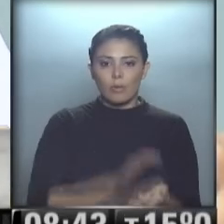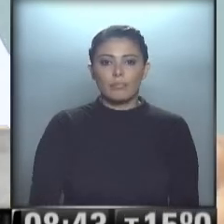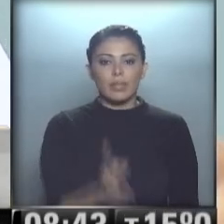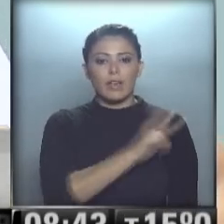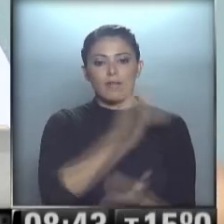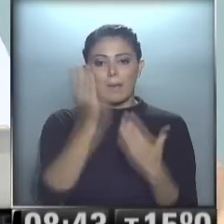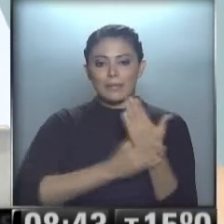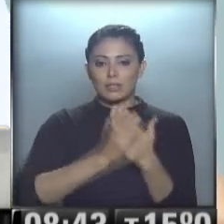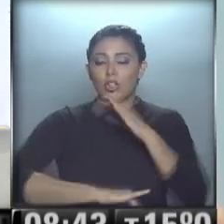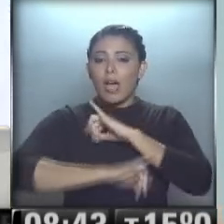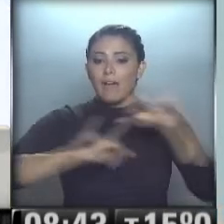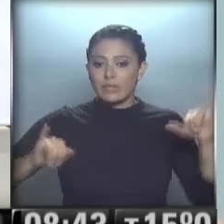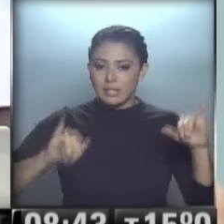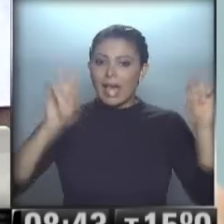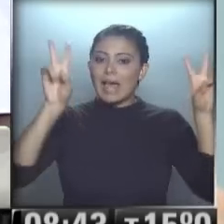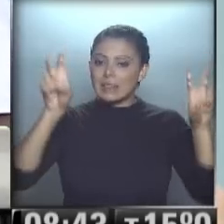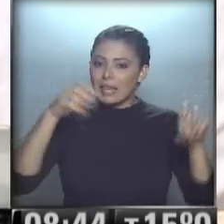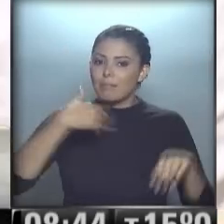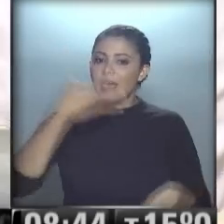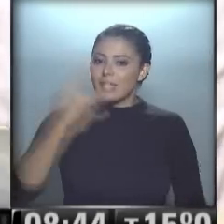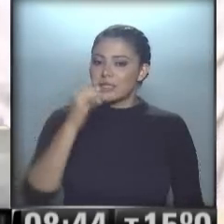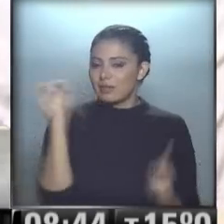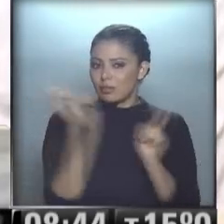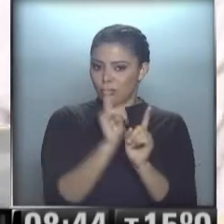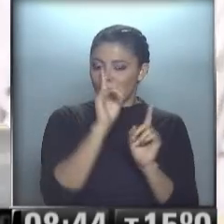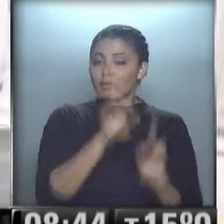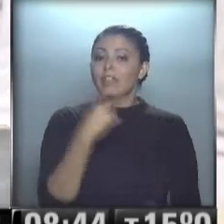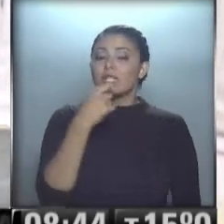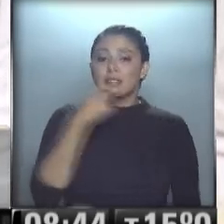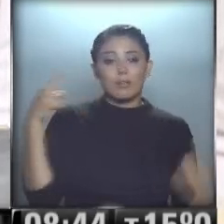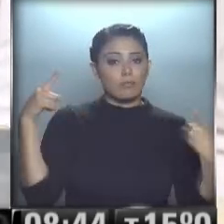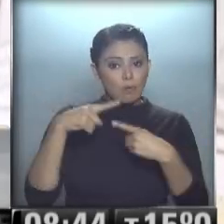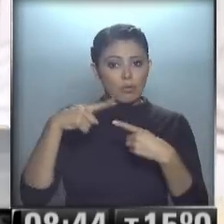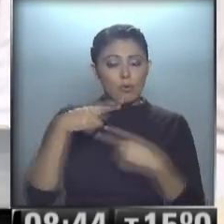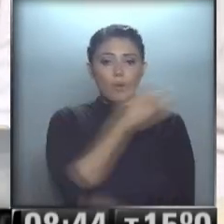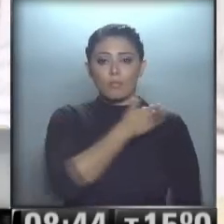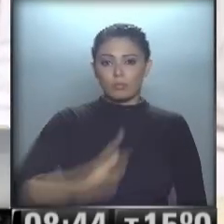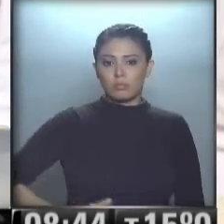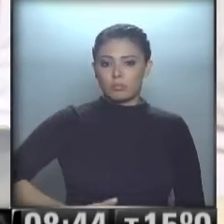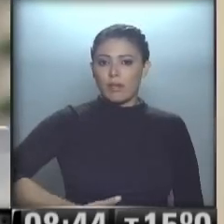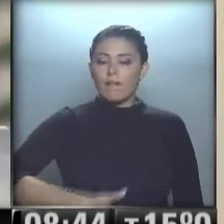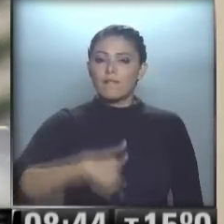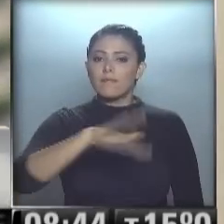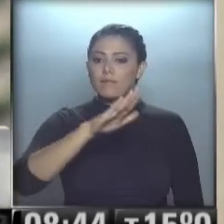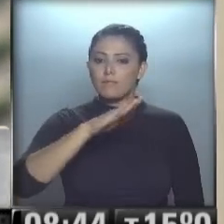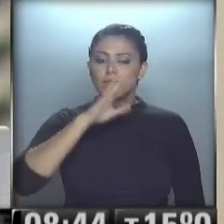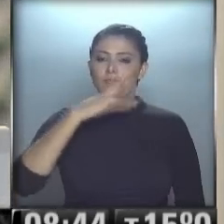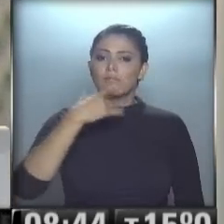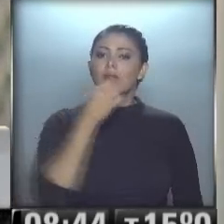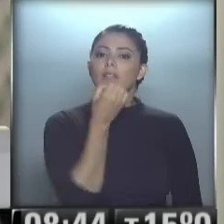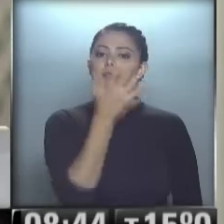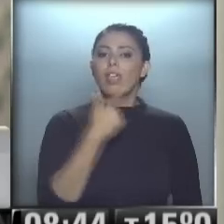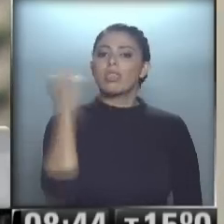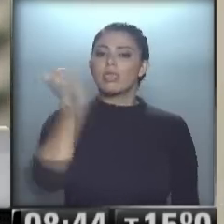jefe de gabinete anticipó que el tema se va a definir rápidamente y reiteró que si no hay acuerdo el poder ejecutivo hará una manifestación